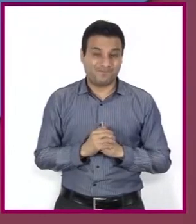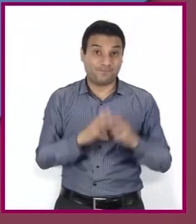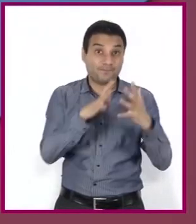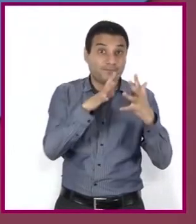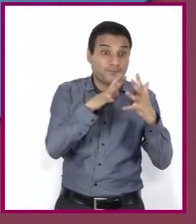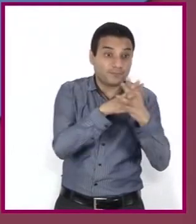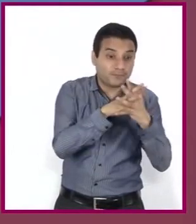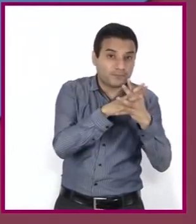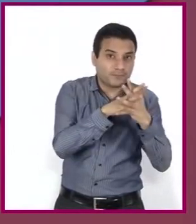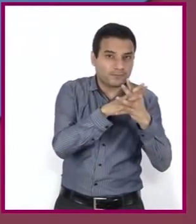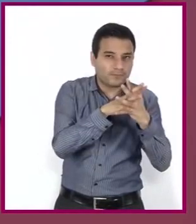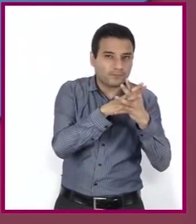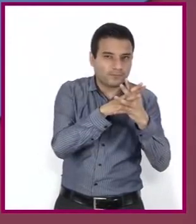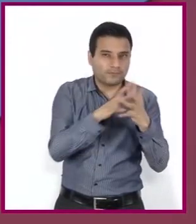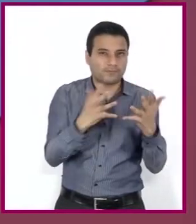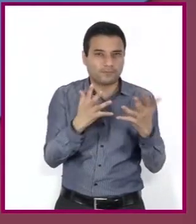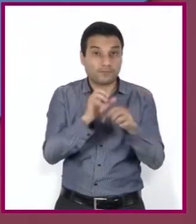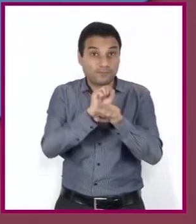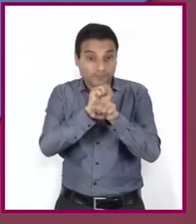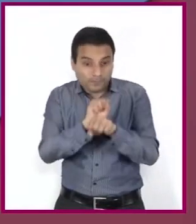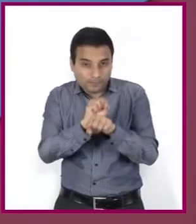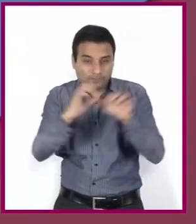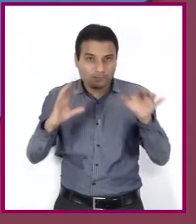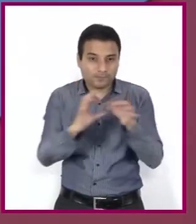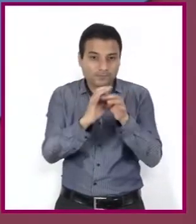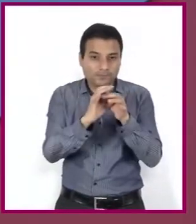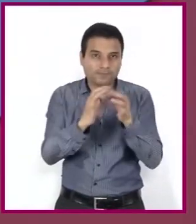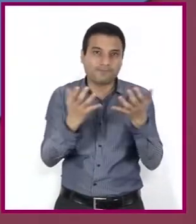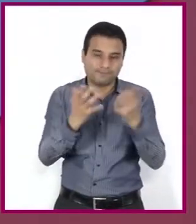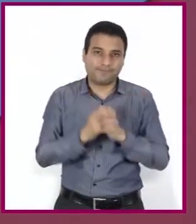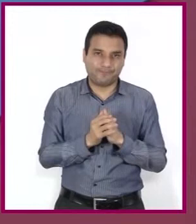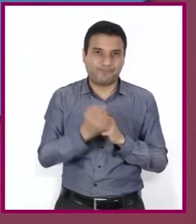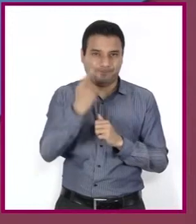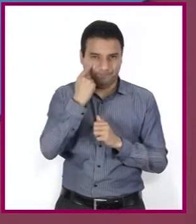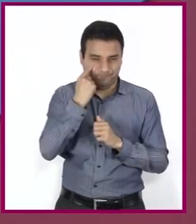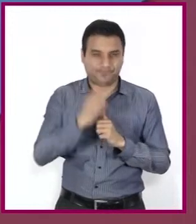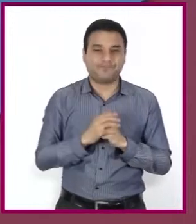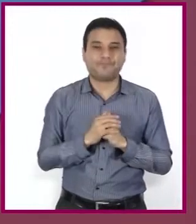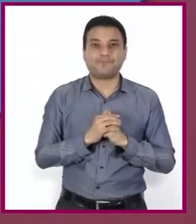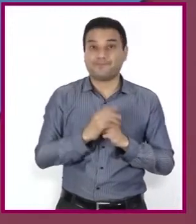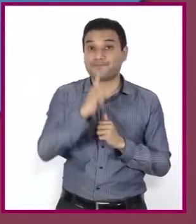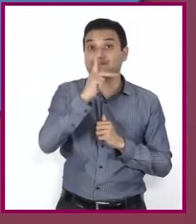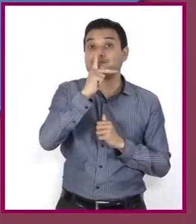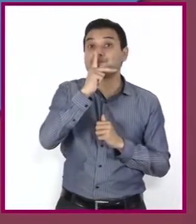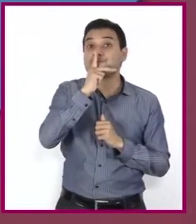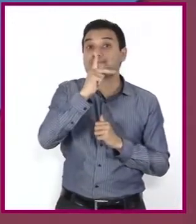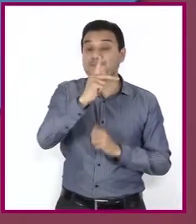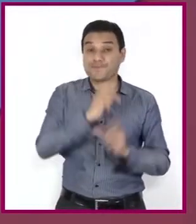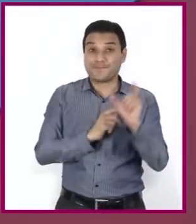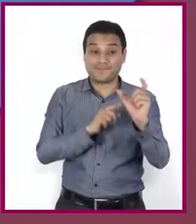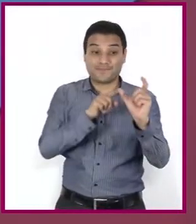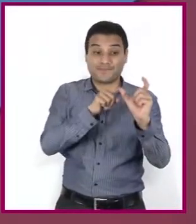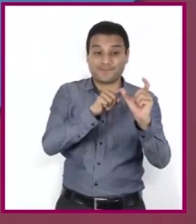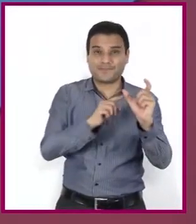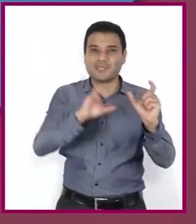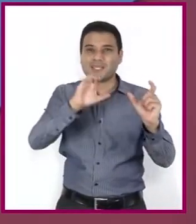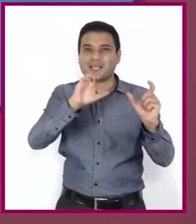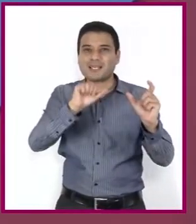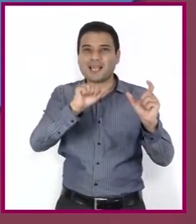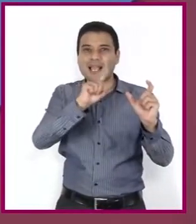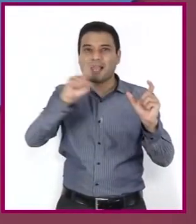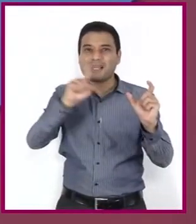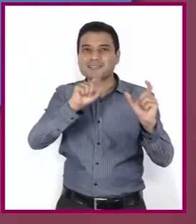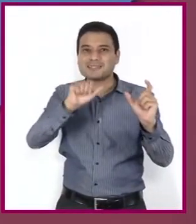guerra con los cautivos estaba tan desarrollada que lingüísticamente algunas de las palabras relacionadas con la caza también